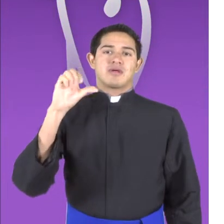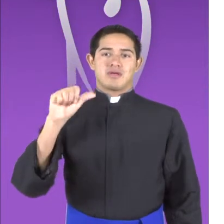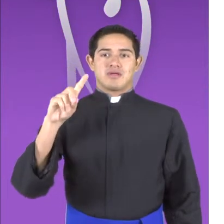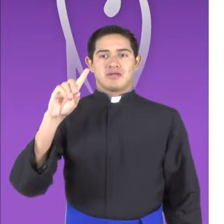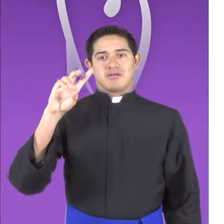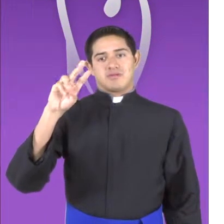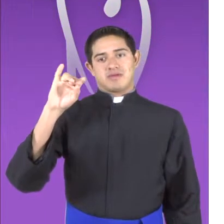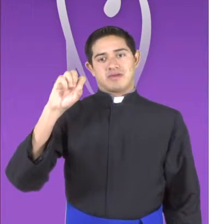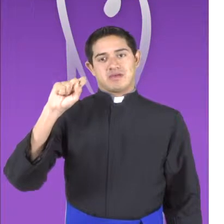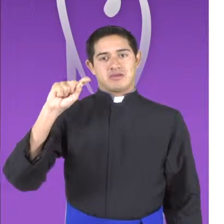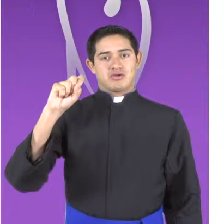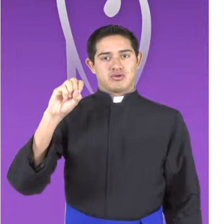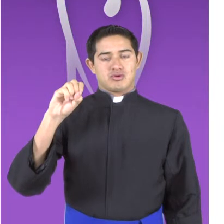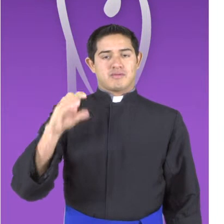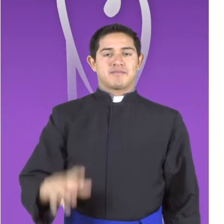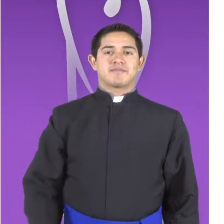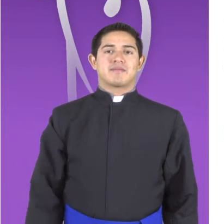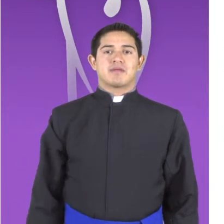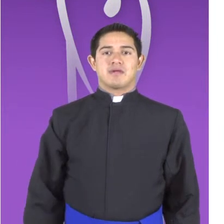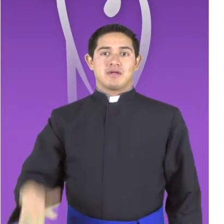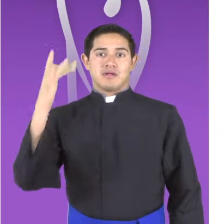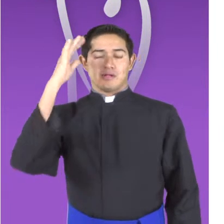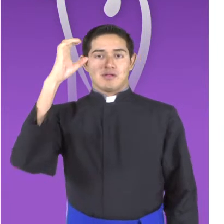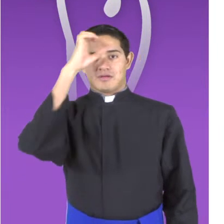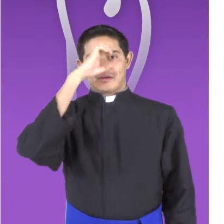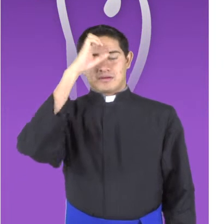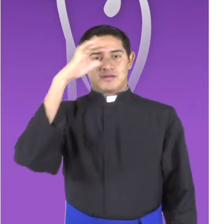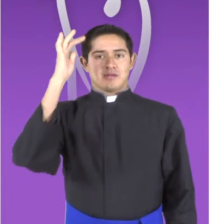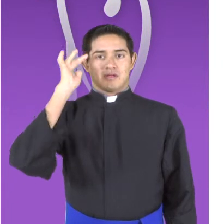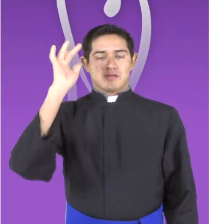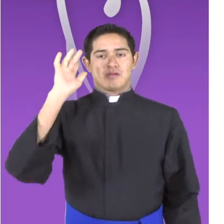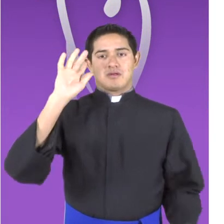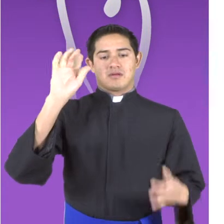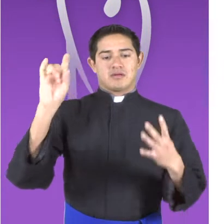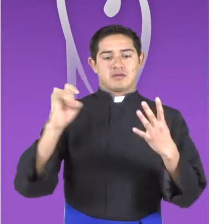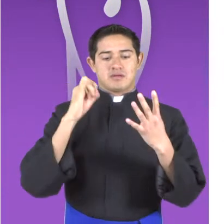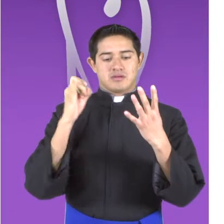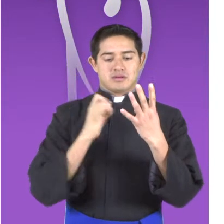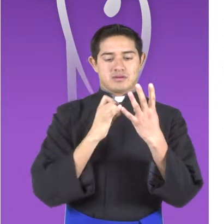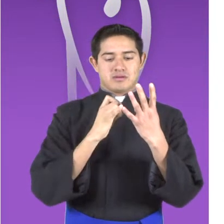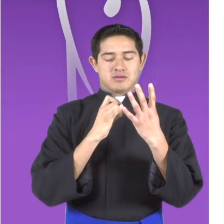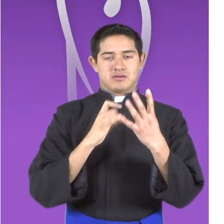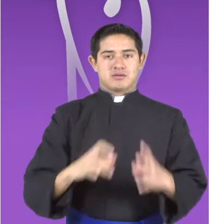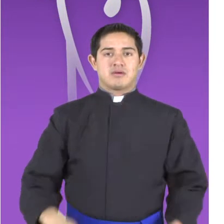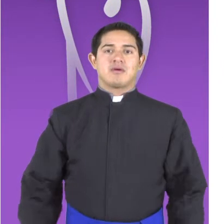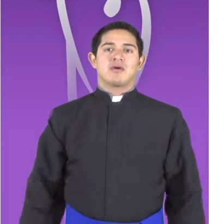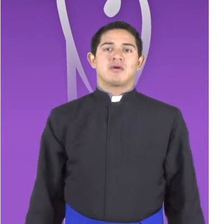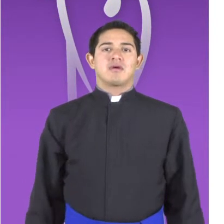de Adviento. Del Santo Evangelio según San Juan.